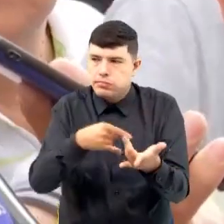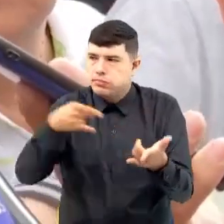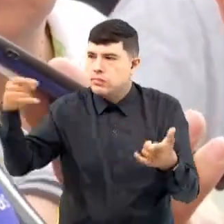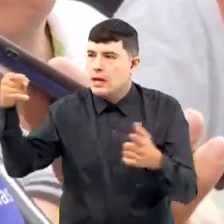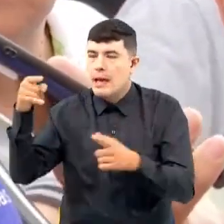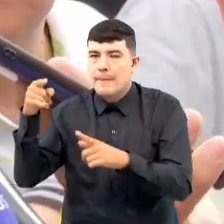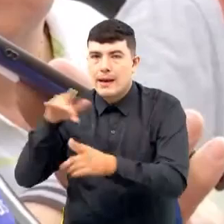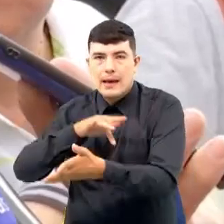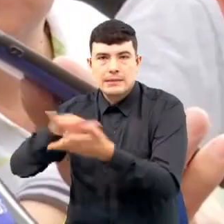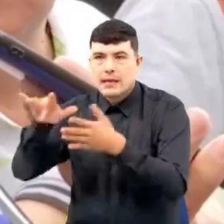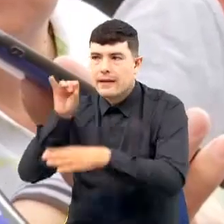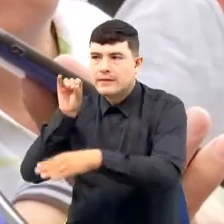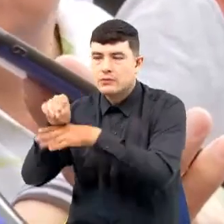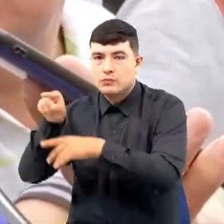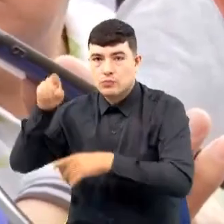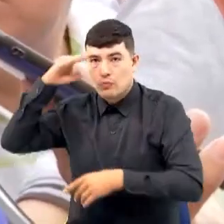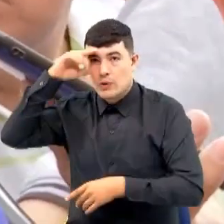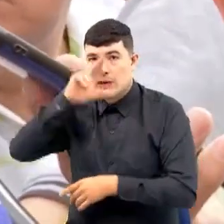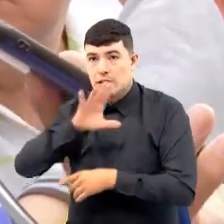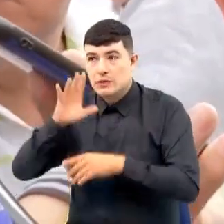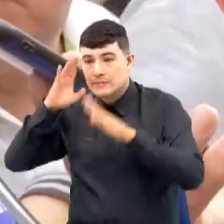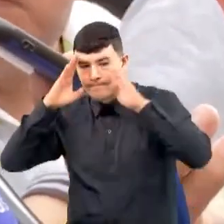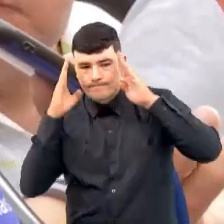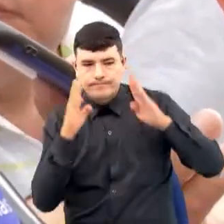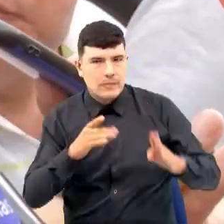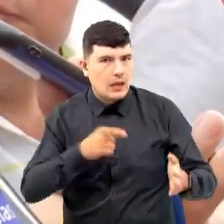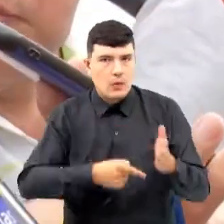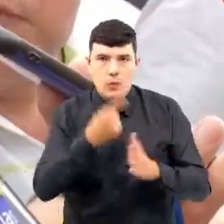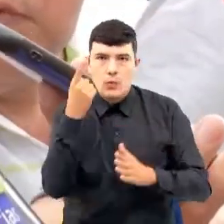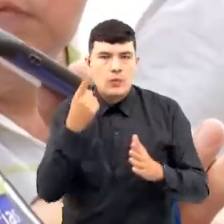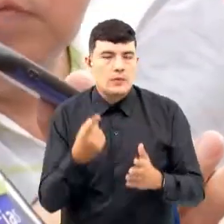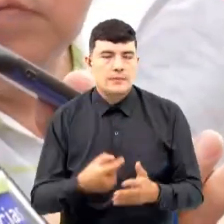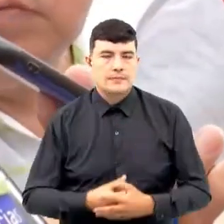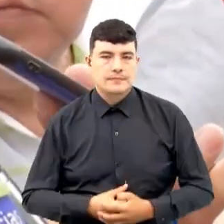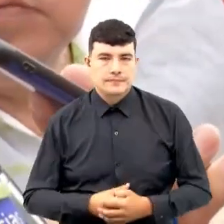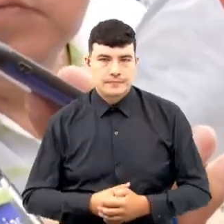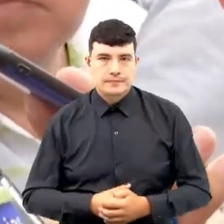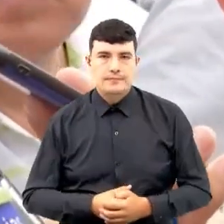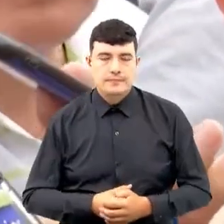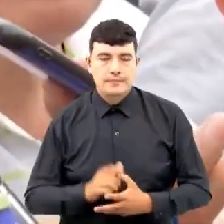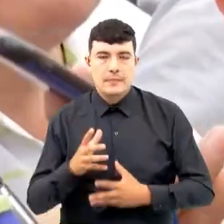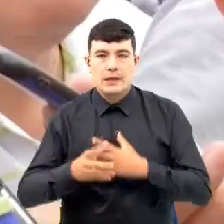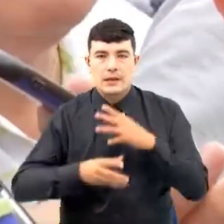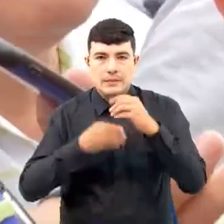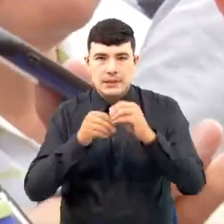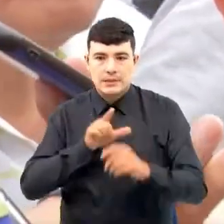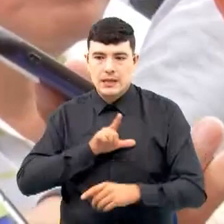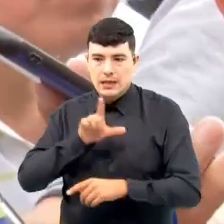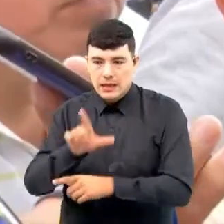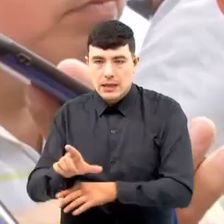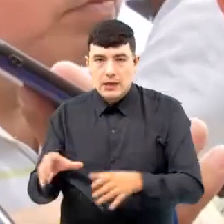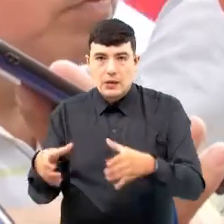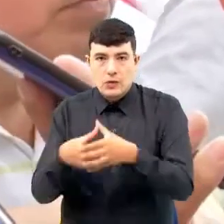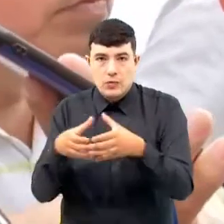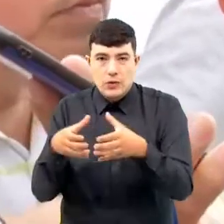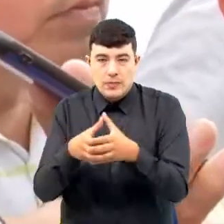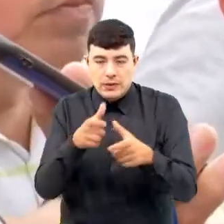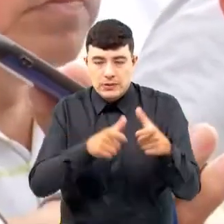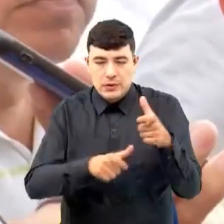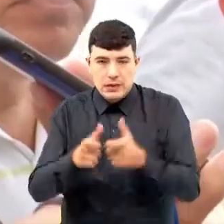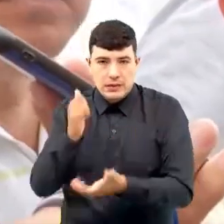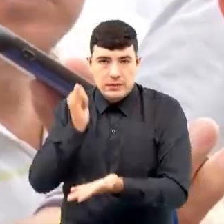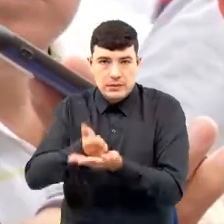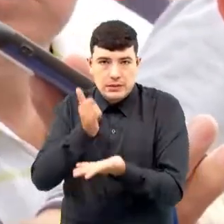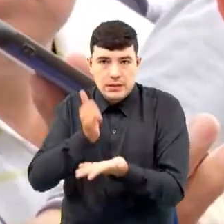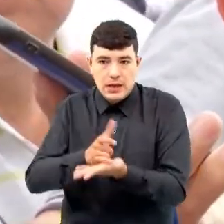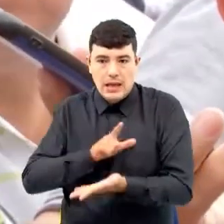se puede lograr para seguir contrarrestando el delito, y también trabajar de la mano con nuestros líderes, con nuestros ediles, con nuestros presidentes de junta, para